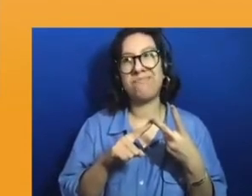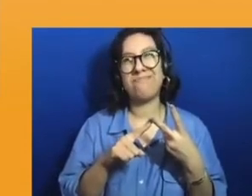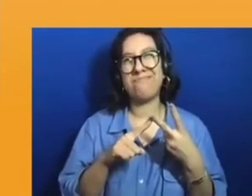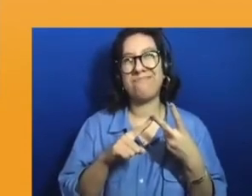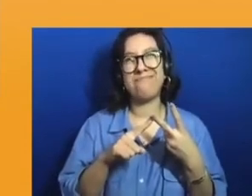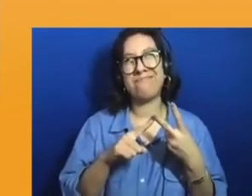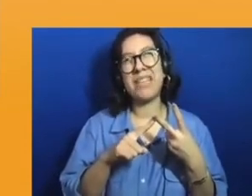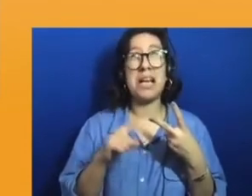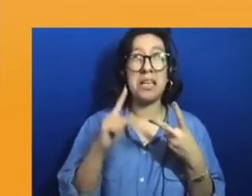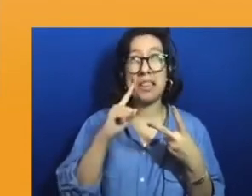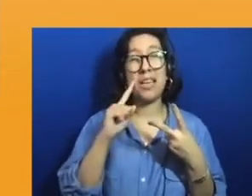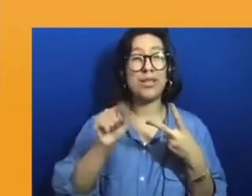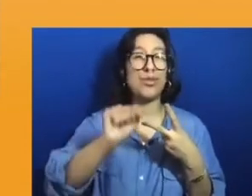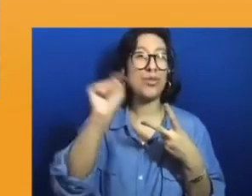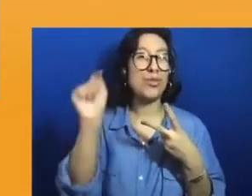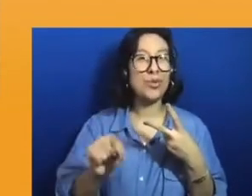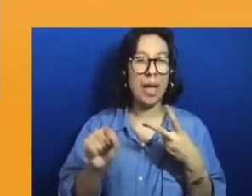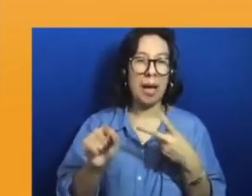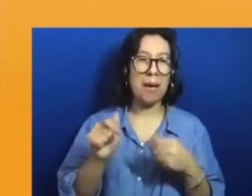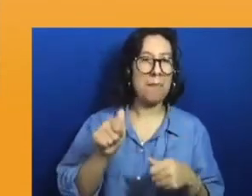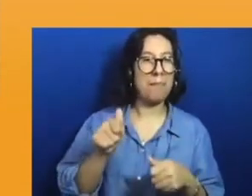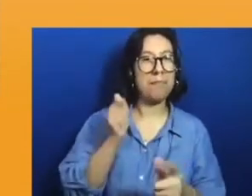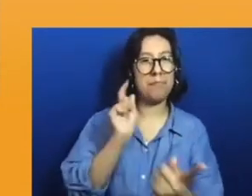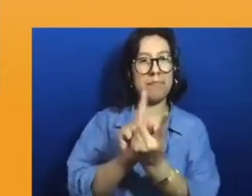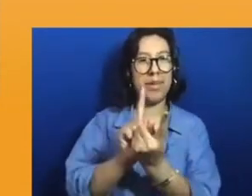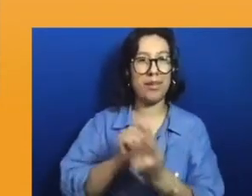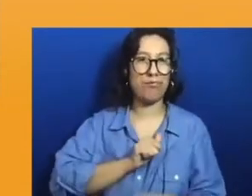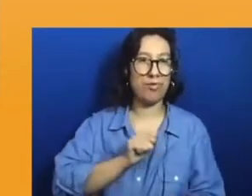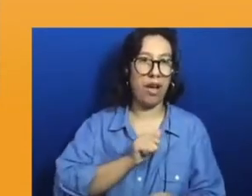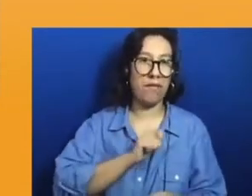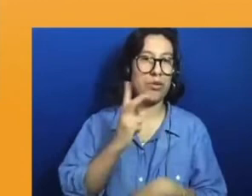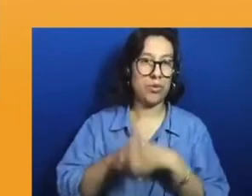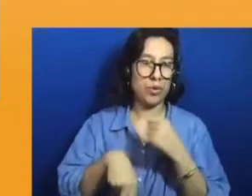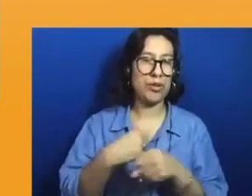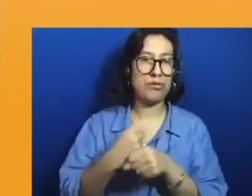en Conócete Tucson durante años ahora.